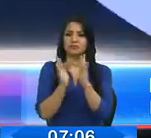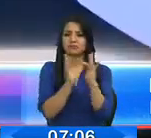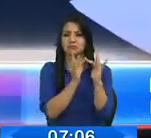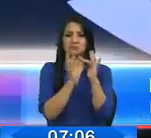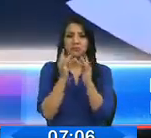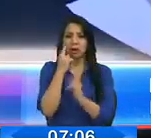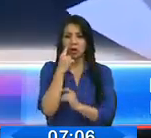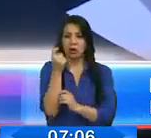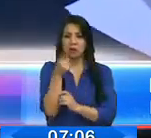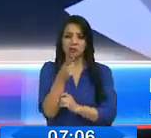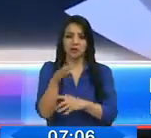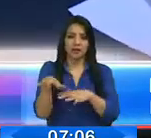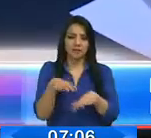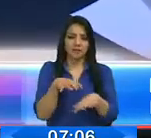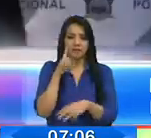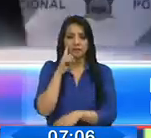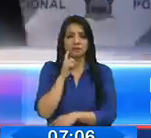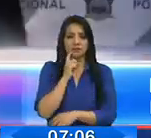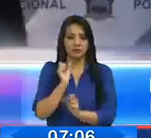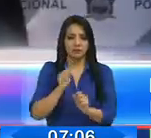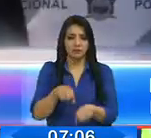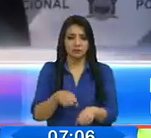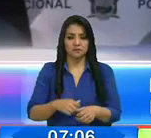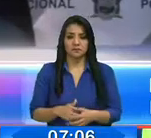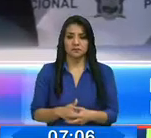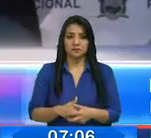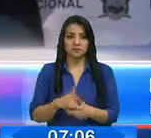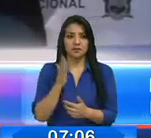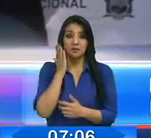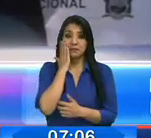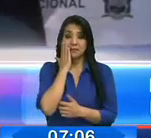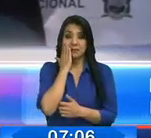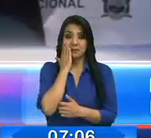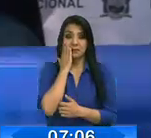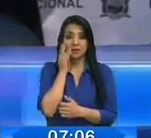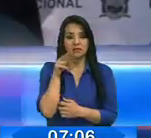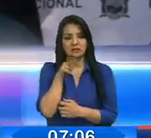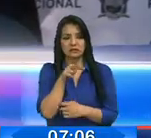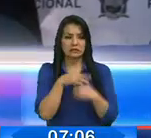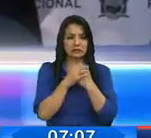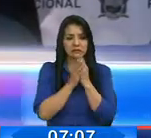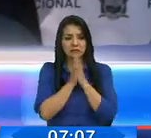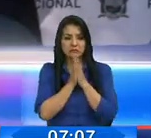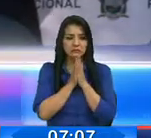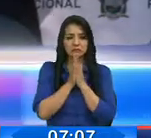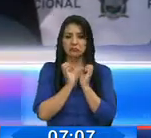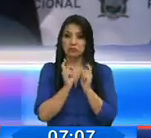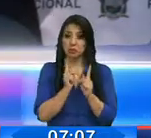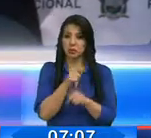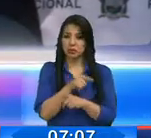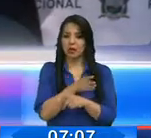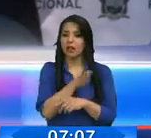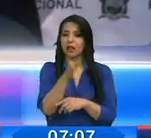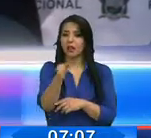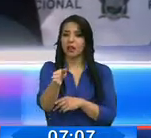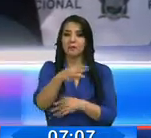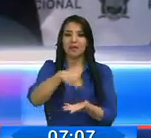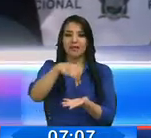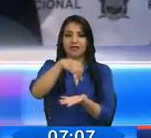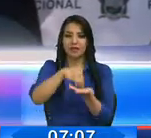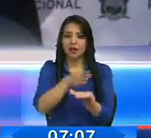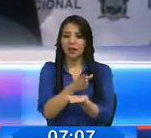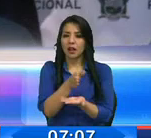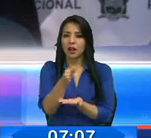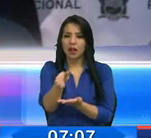para actividades de carácter sexual. La madre había visto oportuno bajar a Pichincha de Manabí.